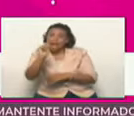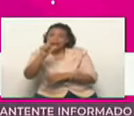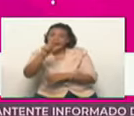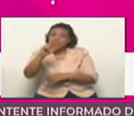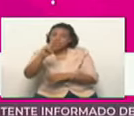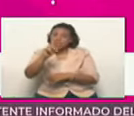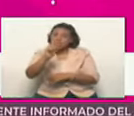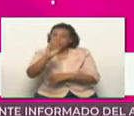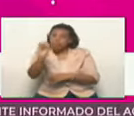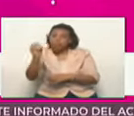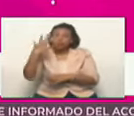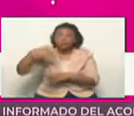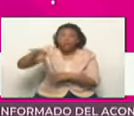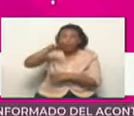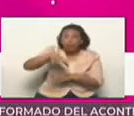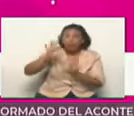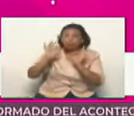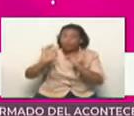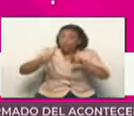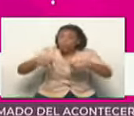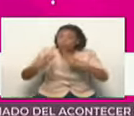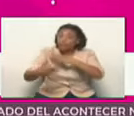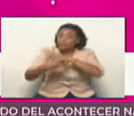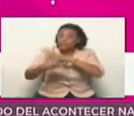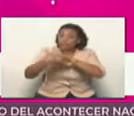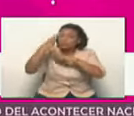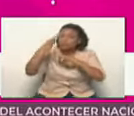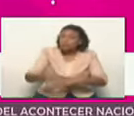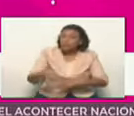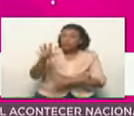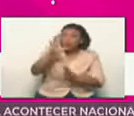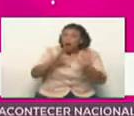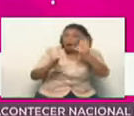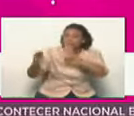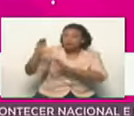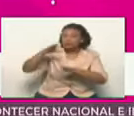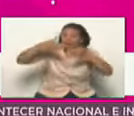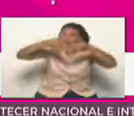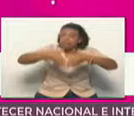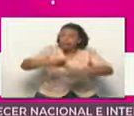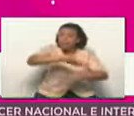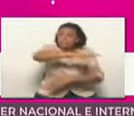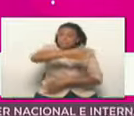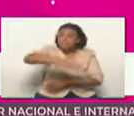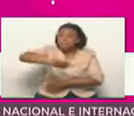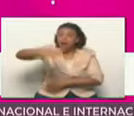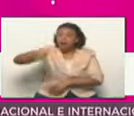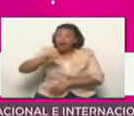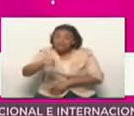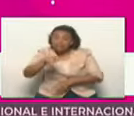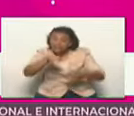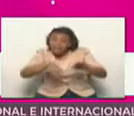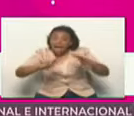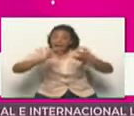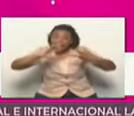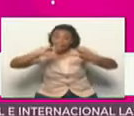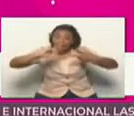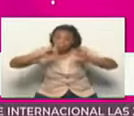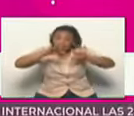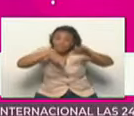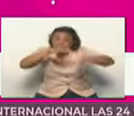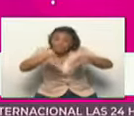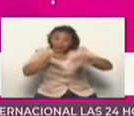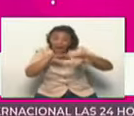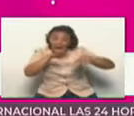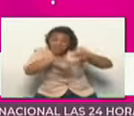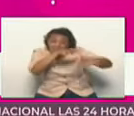de investigación para generar nuevas tecnologías desde las ciencias del mar. El estudio, presidente, de la biodiversidad asociada al Golfo de Cariaco,